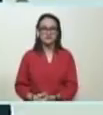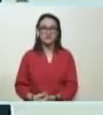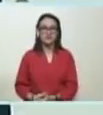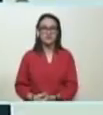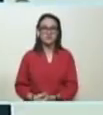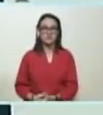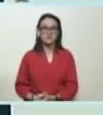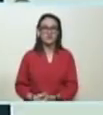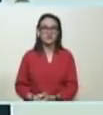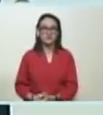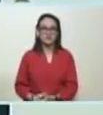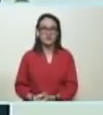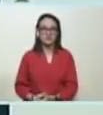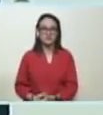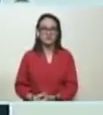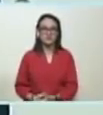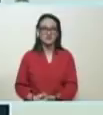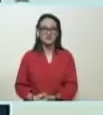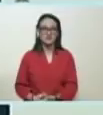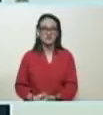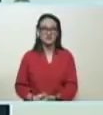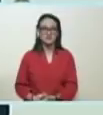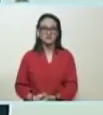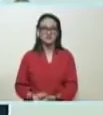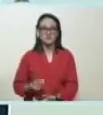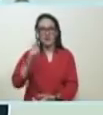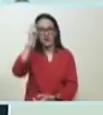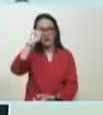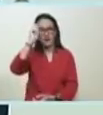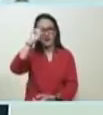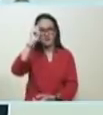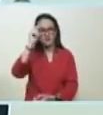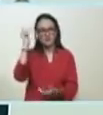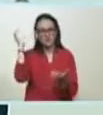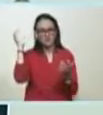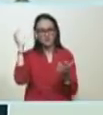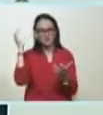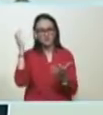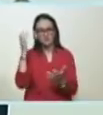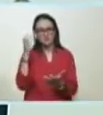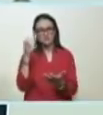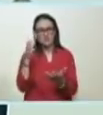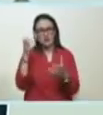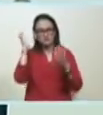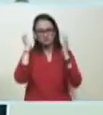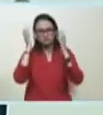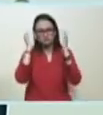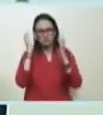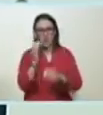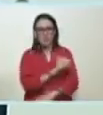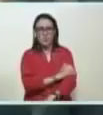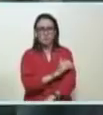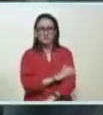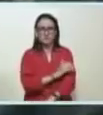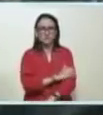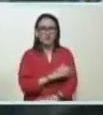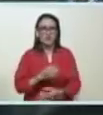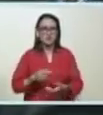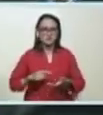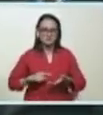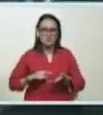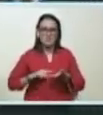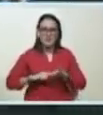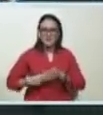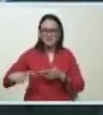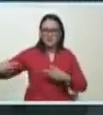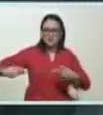tercera separación con la decisión de Henry Ramos Alup y de algunos precandidatos de la oposición de ceder a las